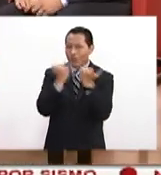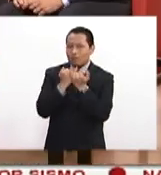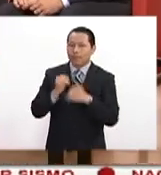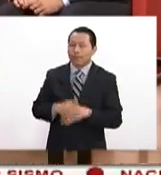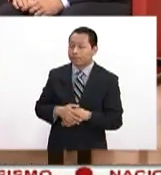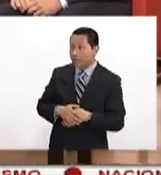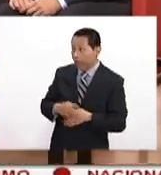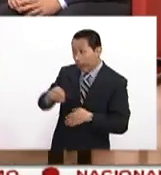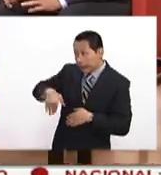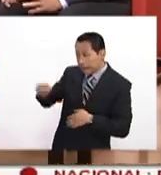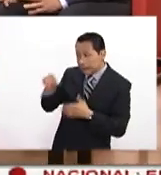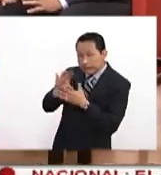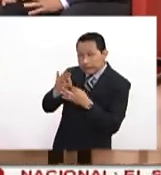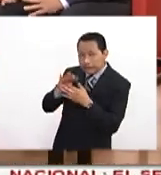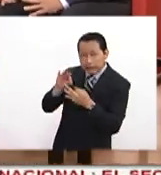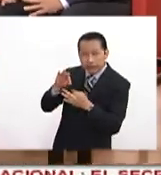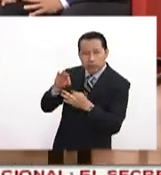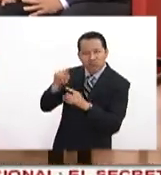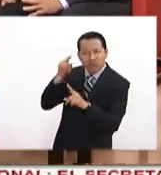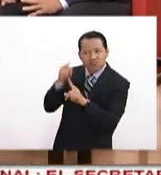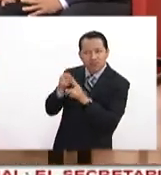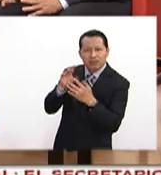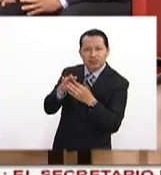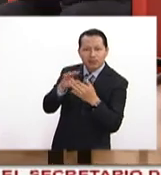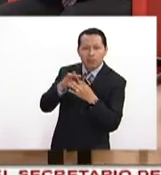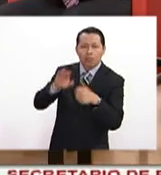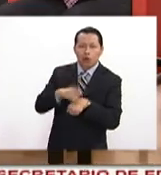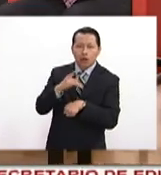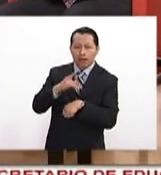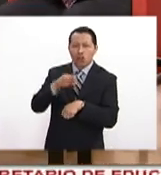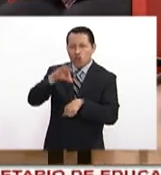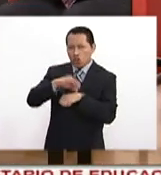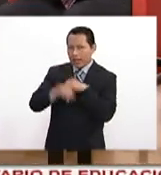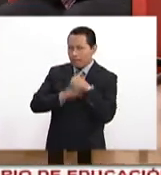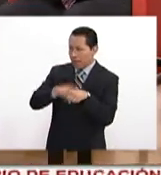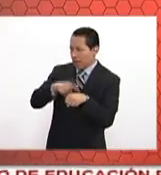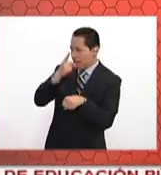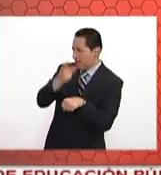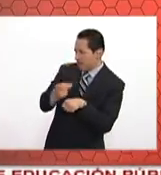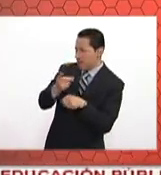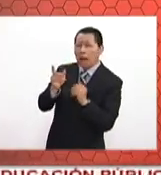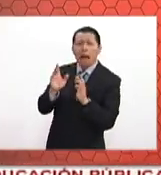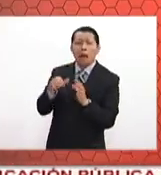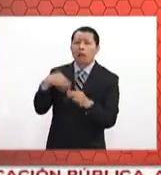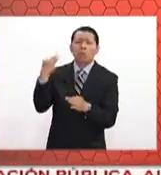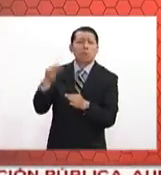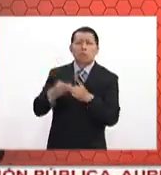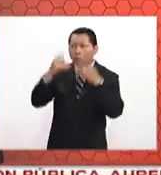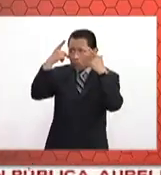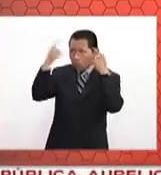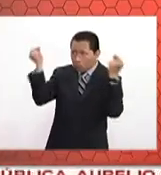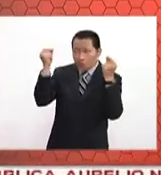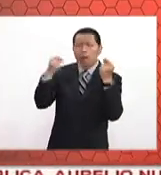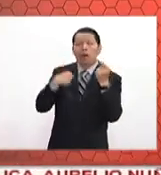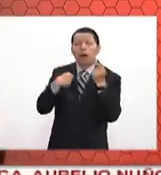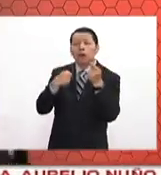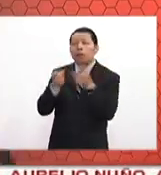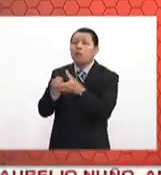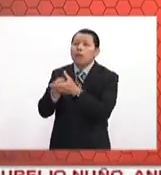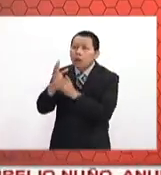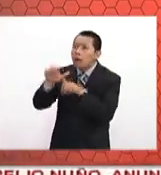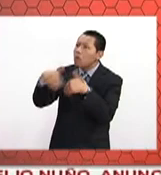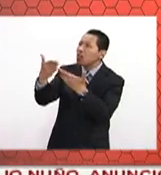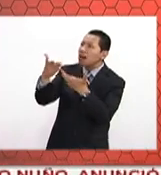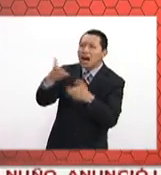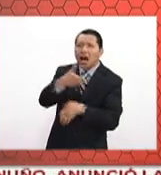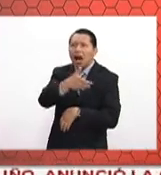apunte que acabas de hacer. Normalmente, exactamente, el veterinario decía, ya terminé la carrera, me voy a ir al campo, me voy a ir a ciertas